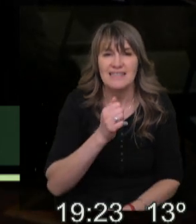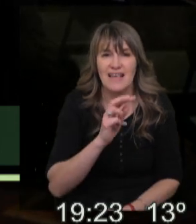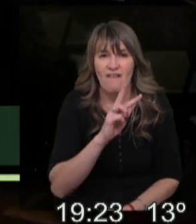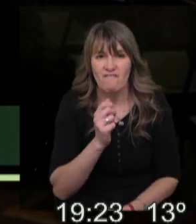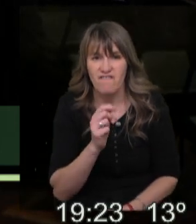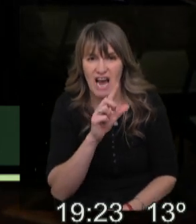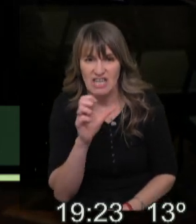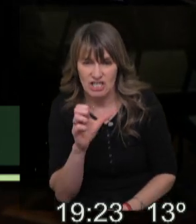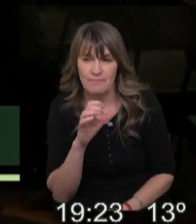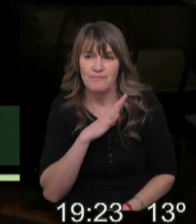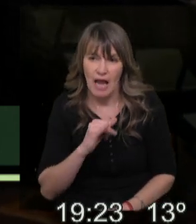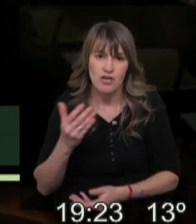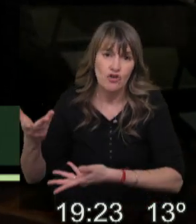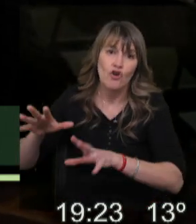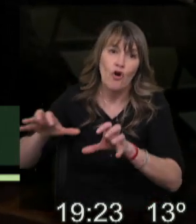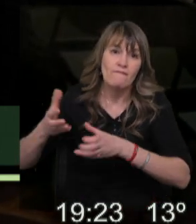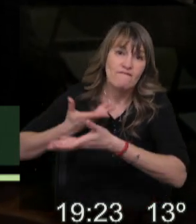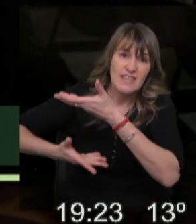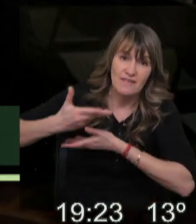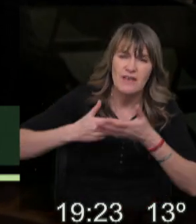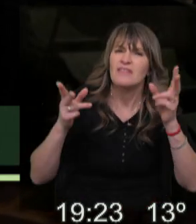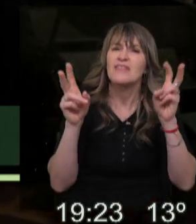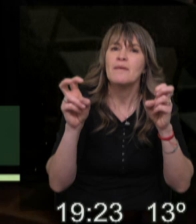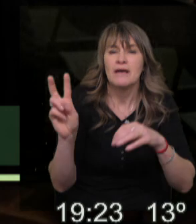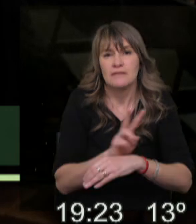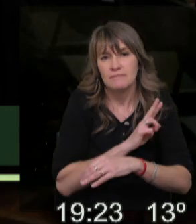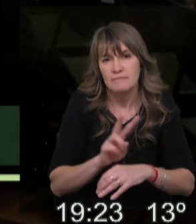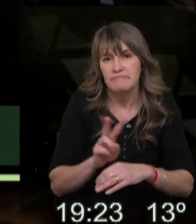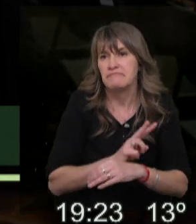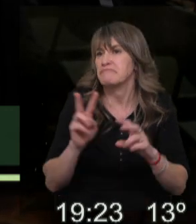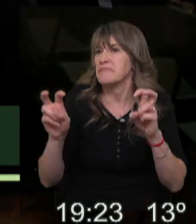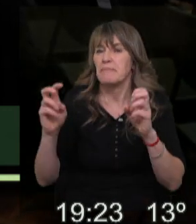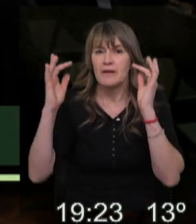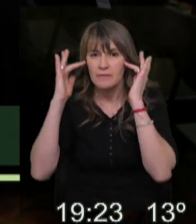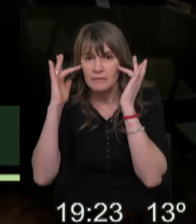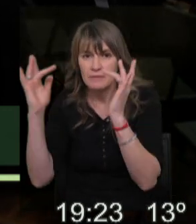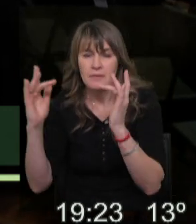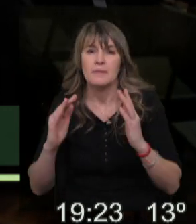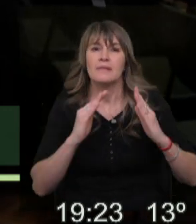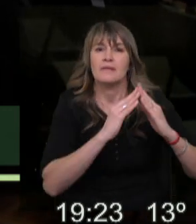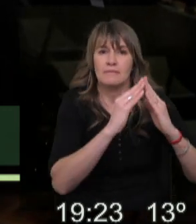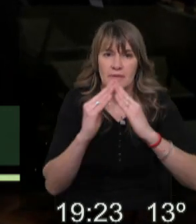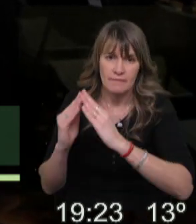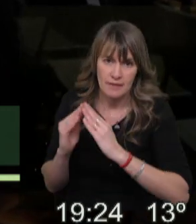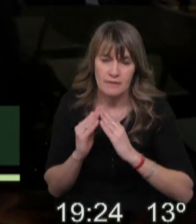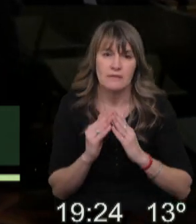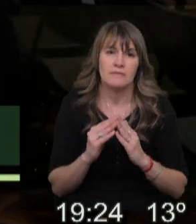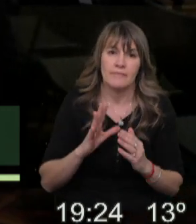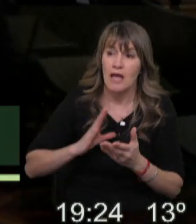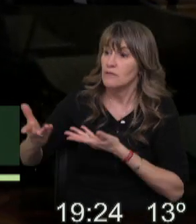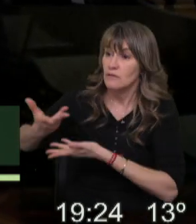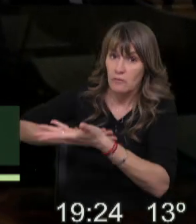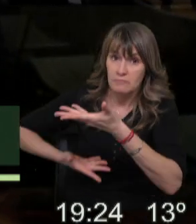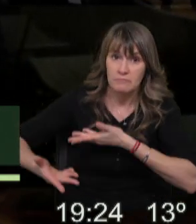de diversos temas, no solo de seguridad, sino también de educación, sino también de vivienda. Y se están compartiendo, y